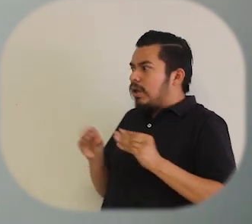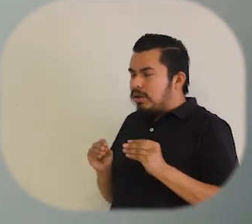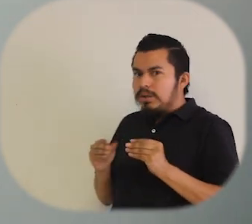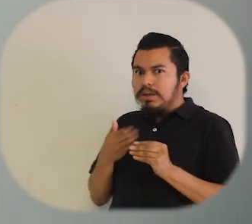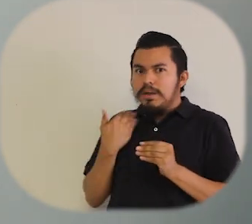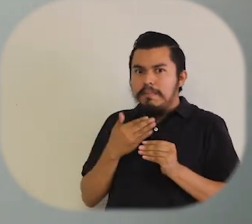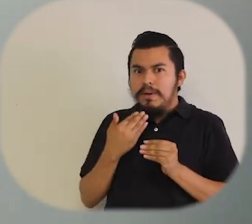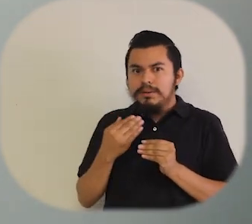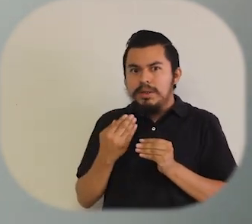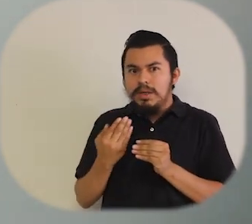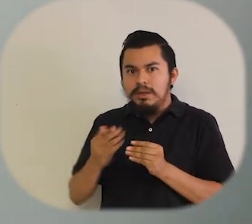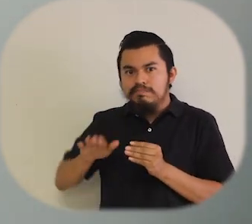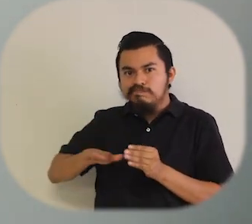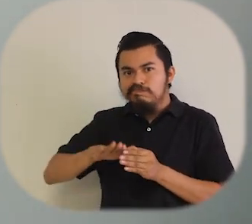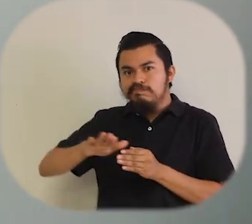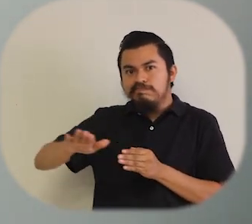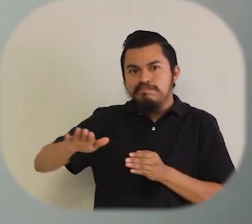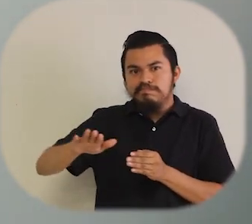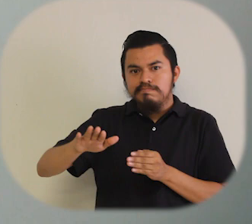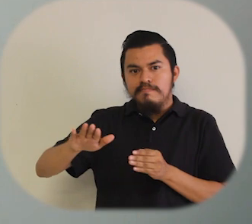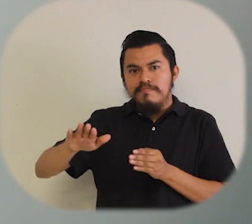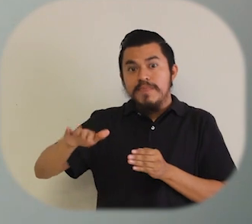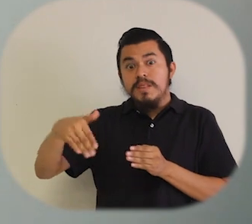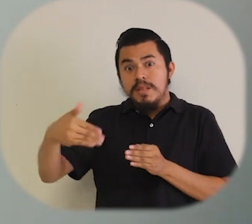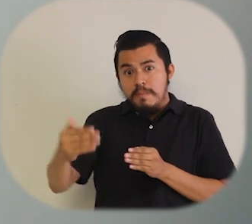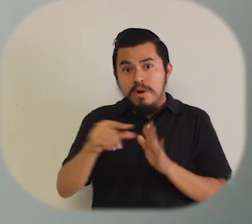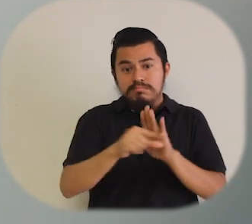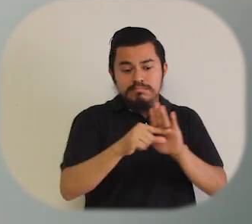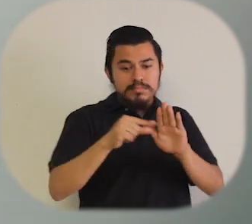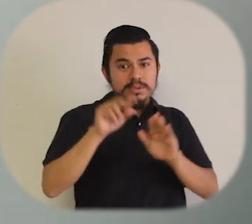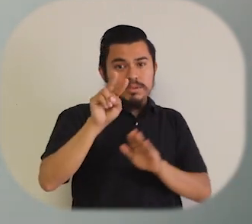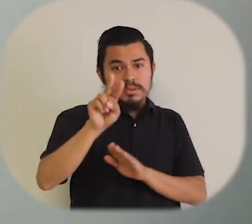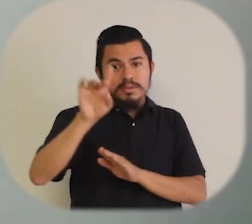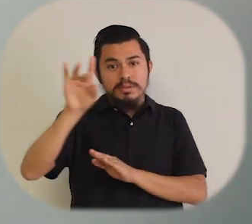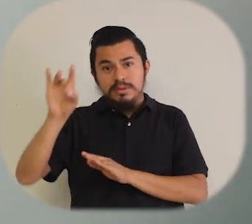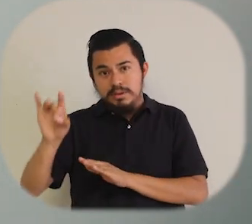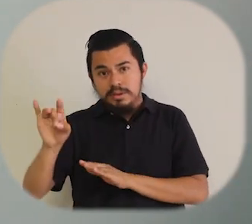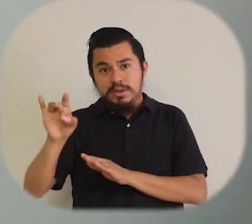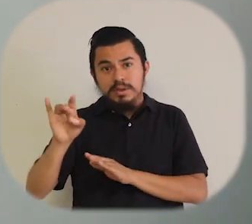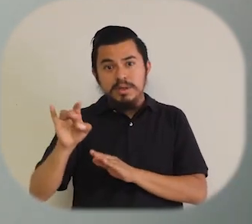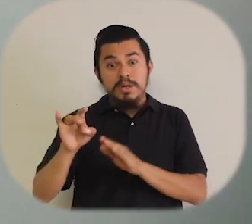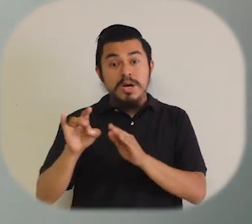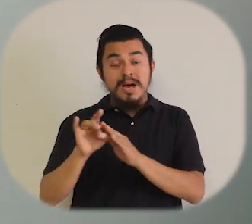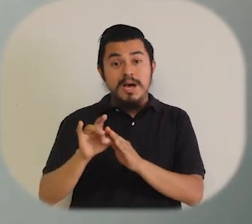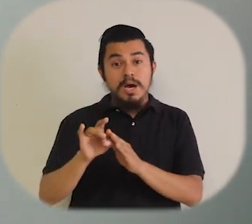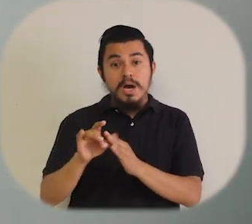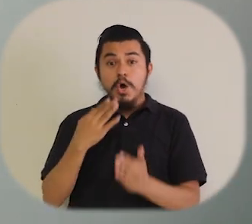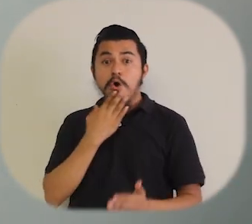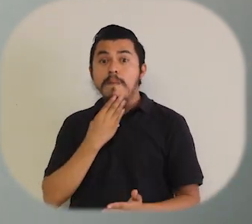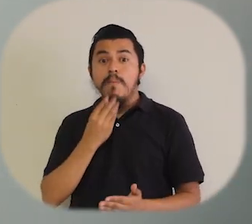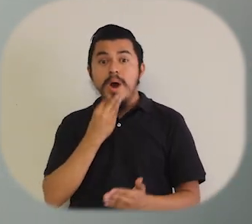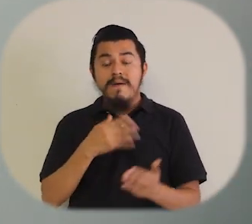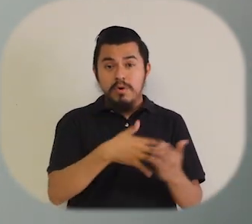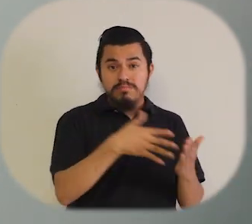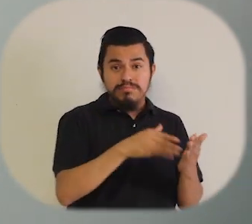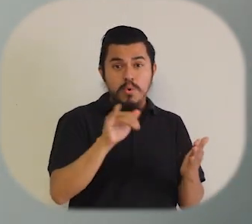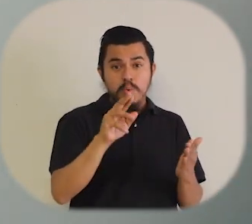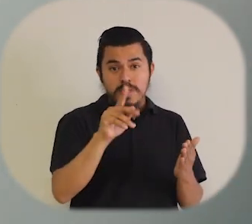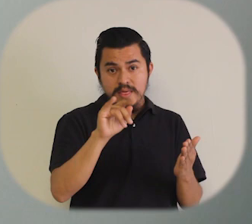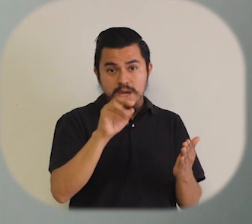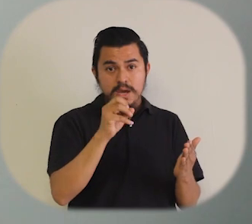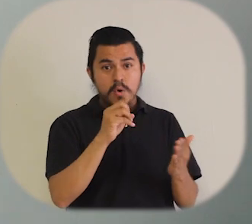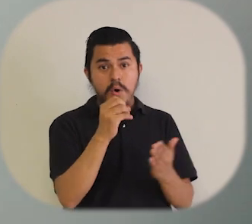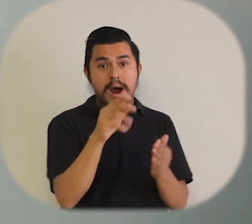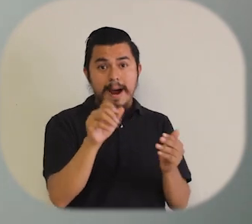influencia a muchos, y en el versículo 28 dice que él refutaba a los judíos demostrando por las Escrituras que Jesús es el